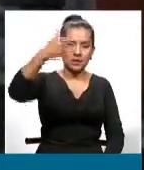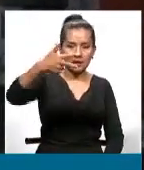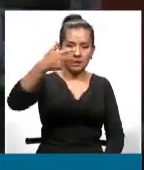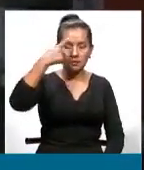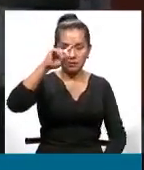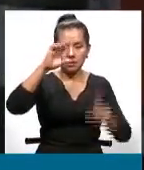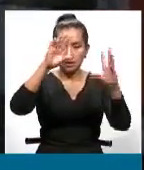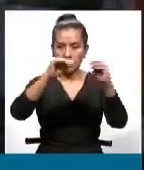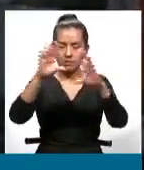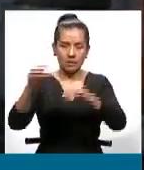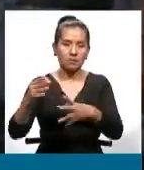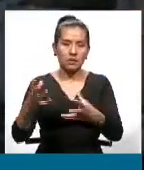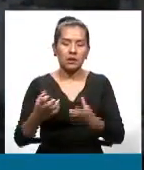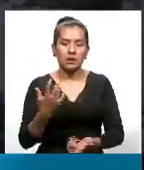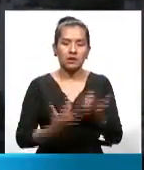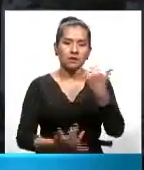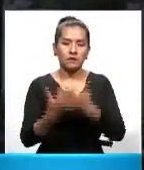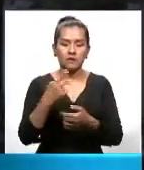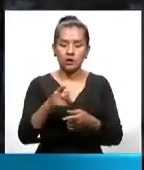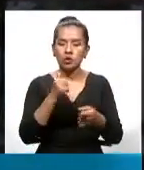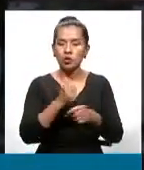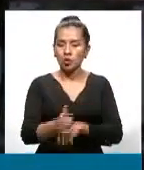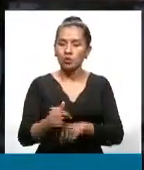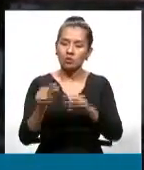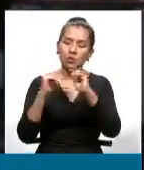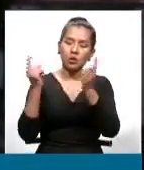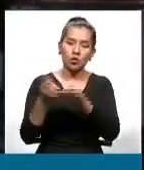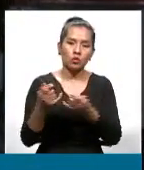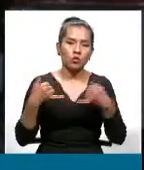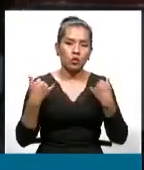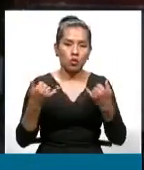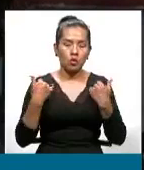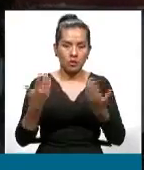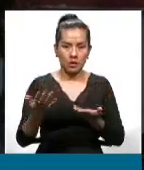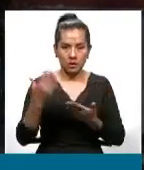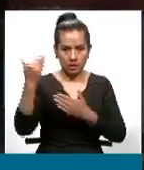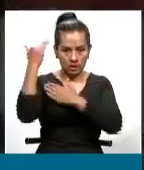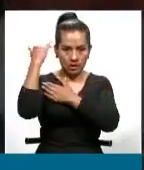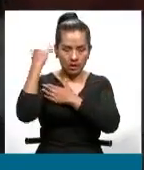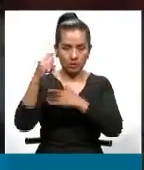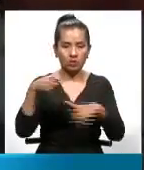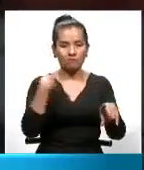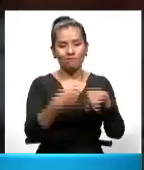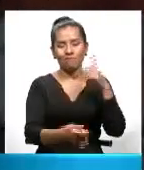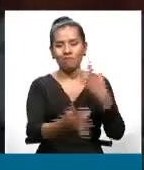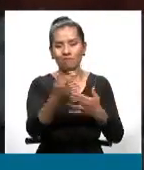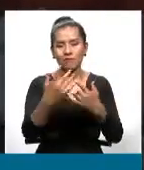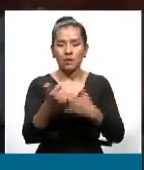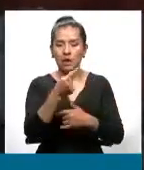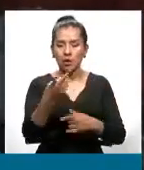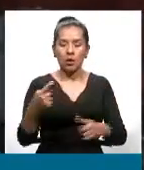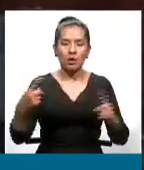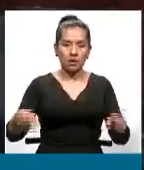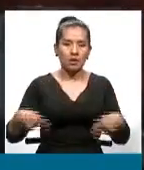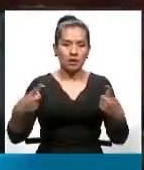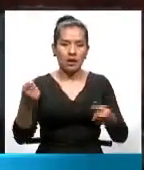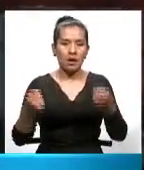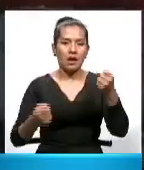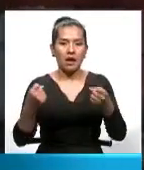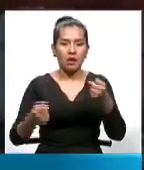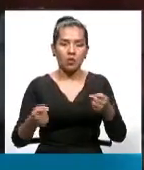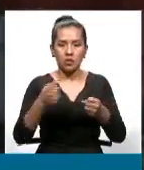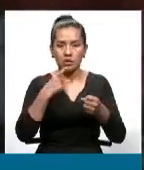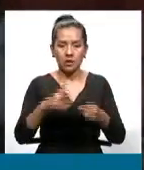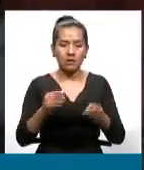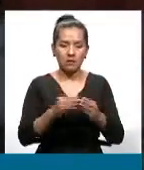este incendio que ha sido provocado por este grupo de jóvenes quemando algunos neumáticos en la